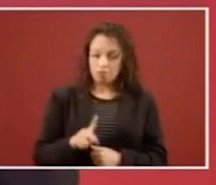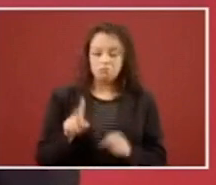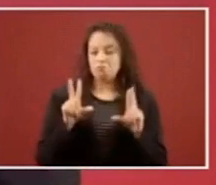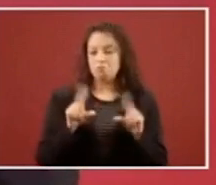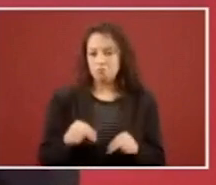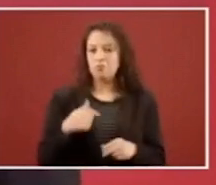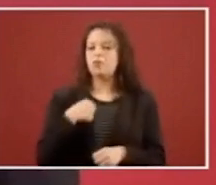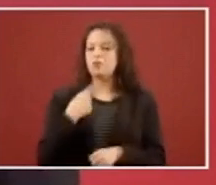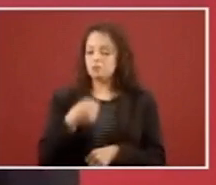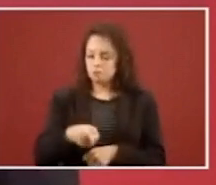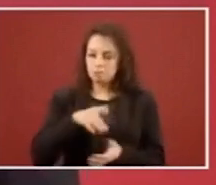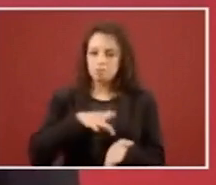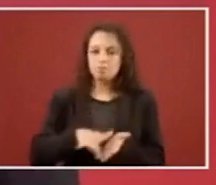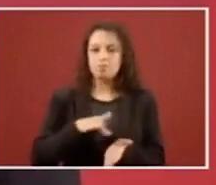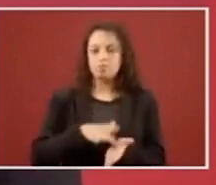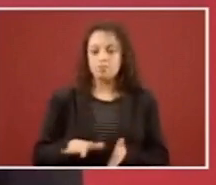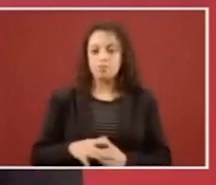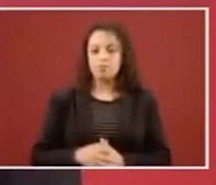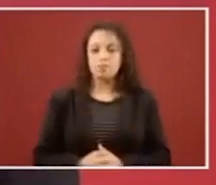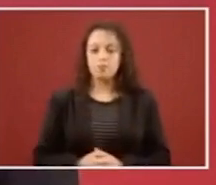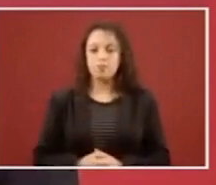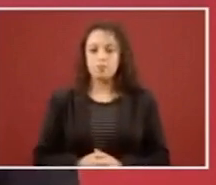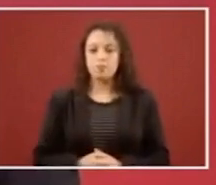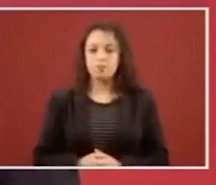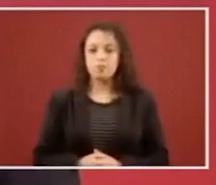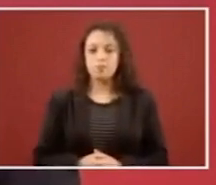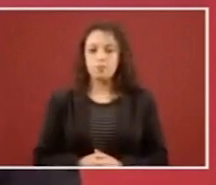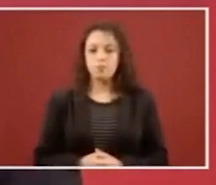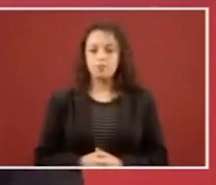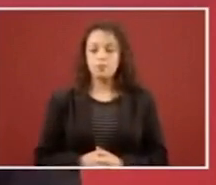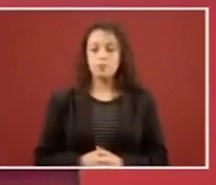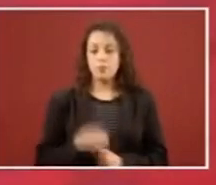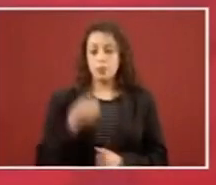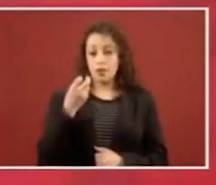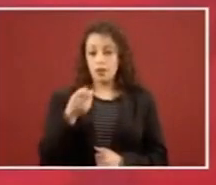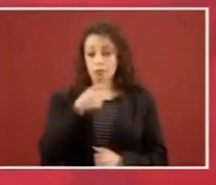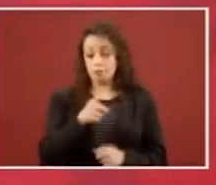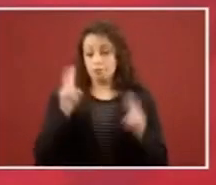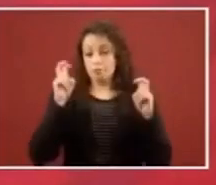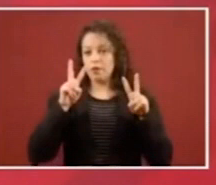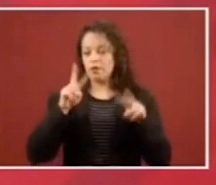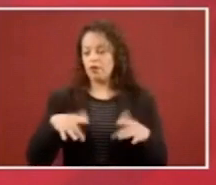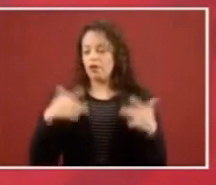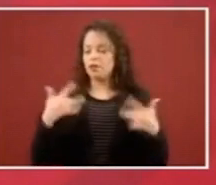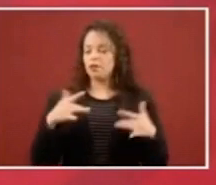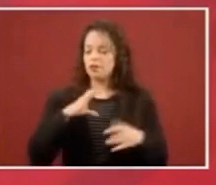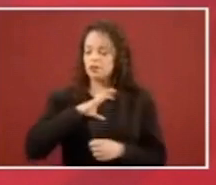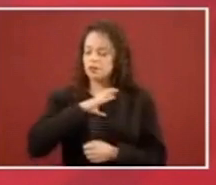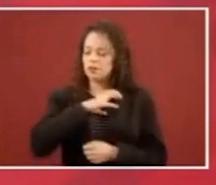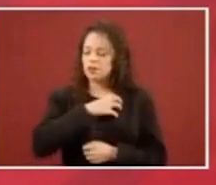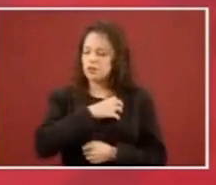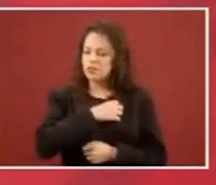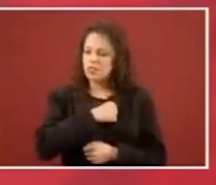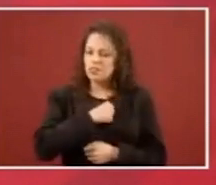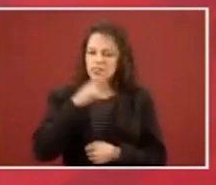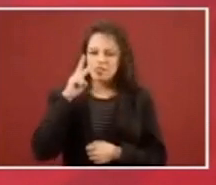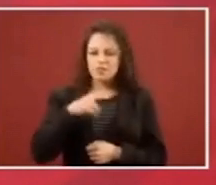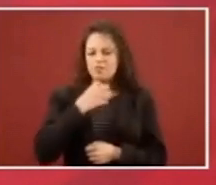Son temas que duelen mucho. ¿Sí? Yo quisiera